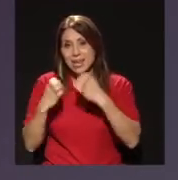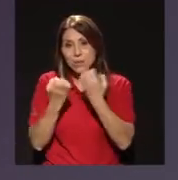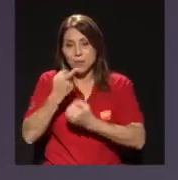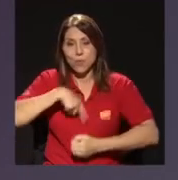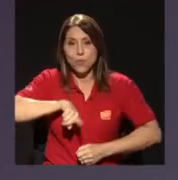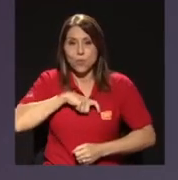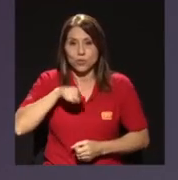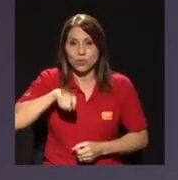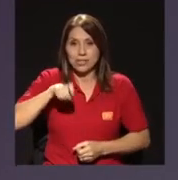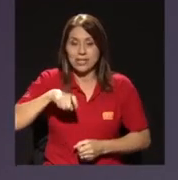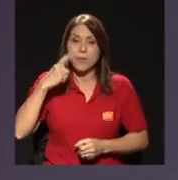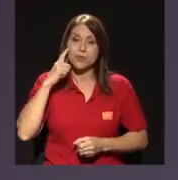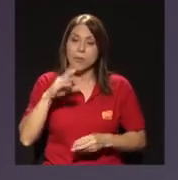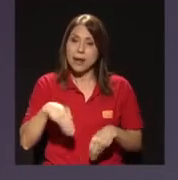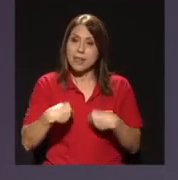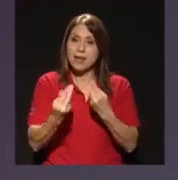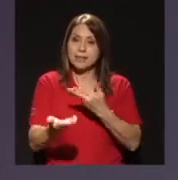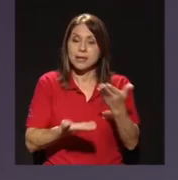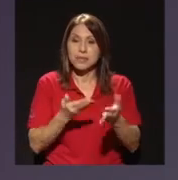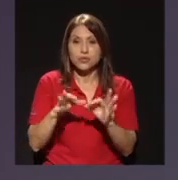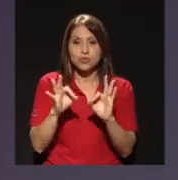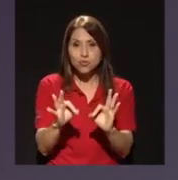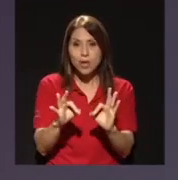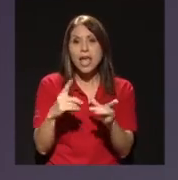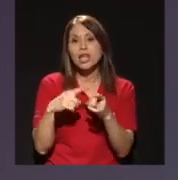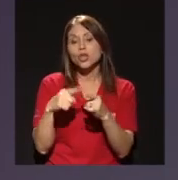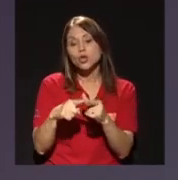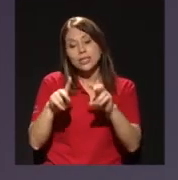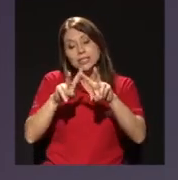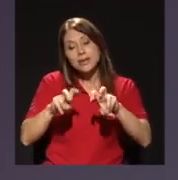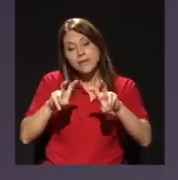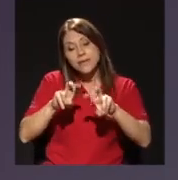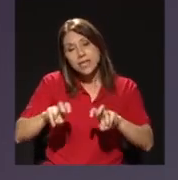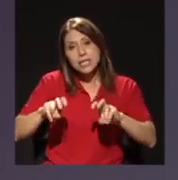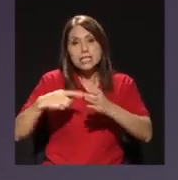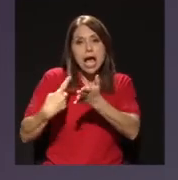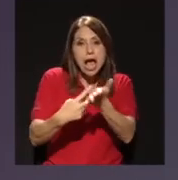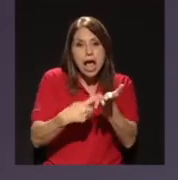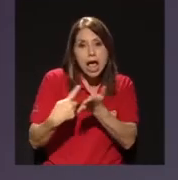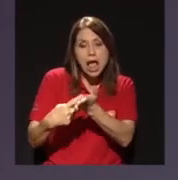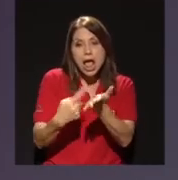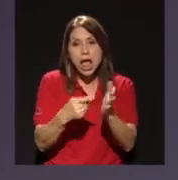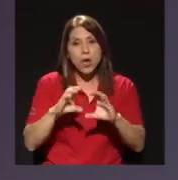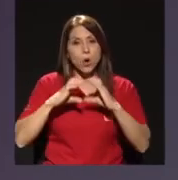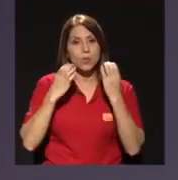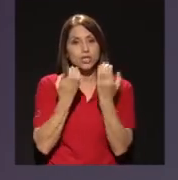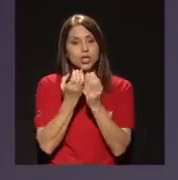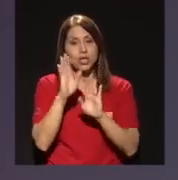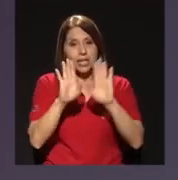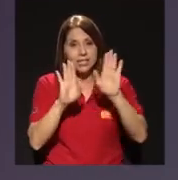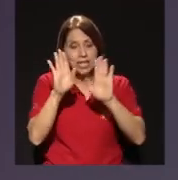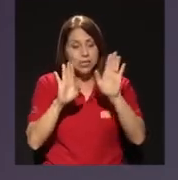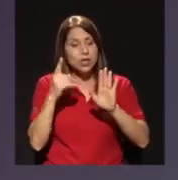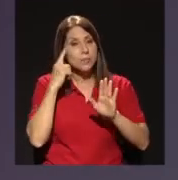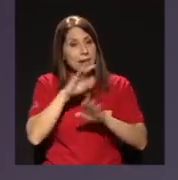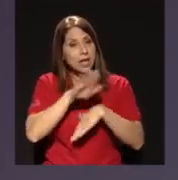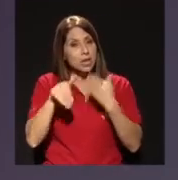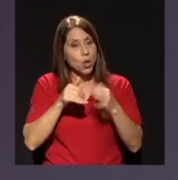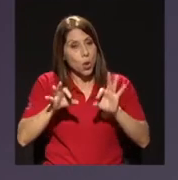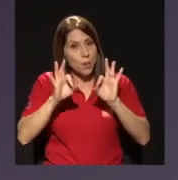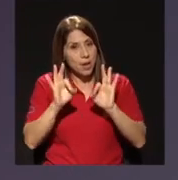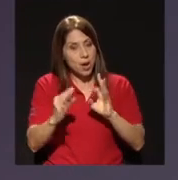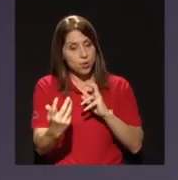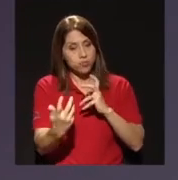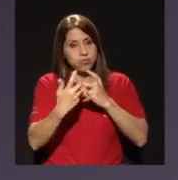servicios. Entonces se lleva a la comisión de licitaciones y ahí se revisa que salga lo mejor y lo que nosotros realmente necesitamos